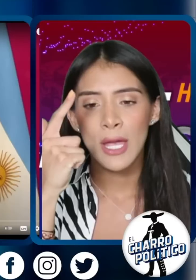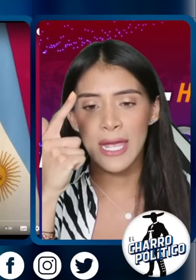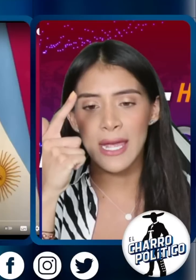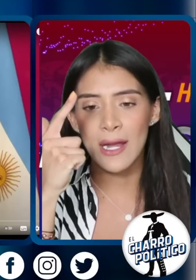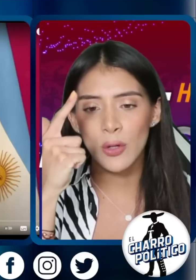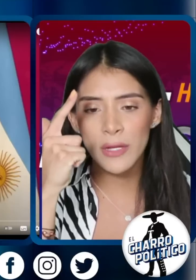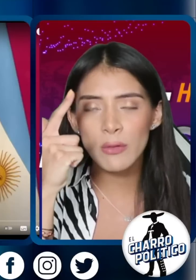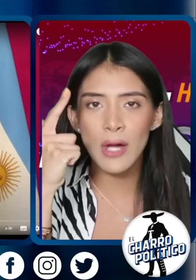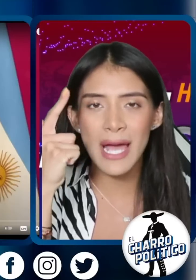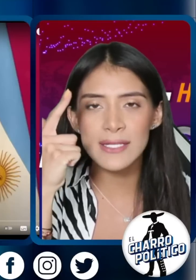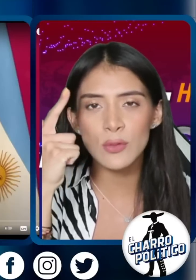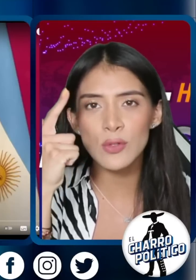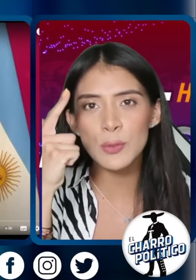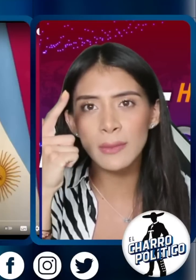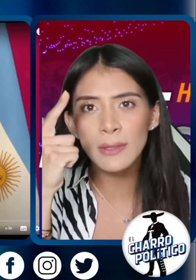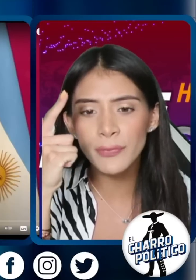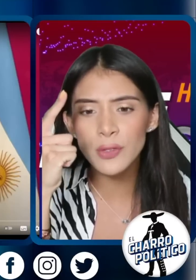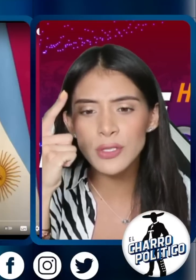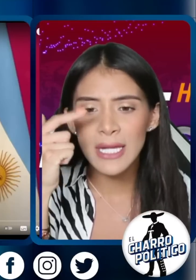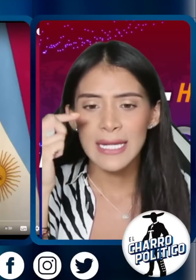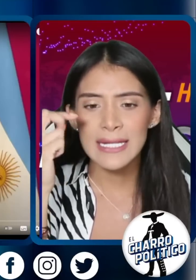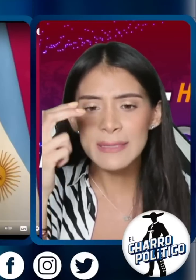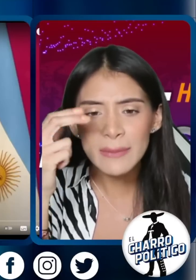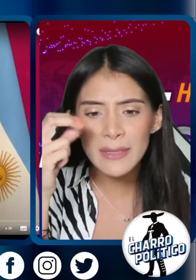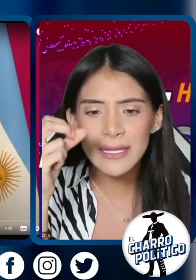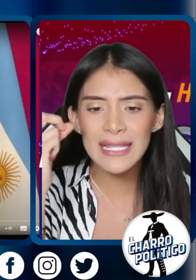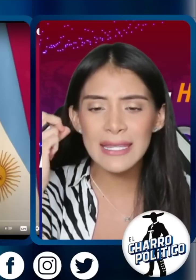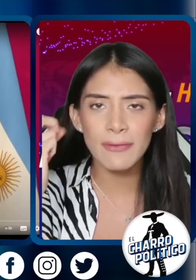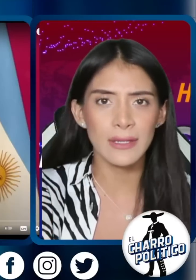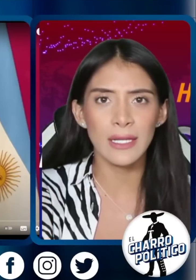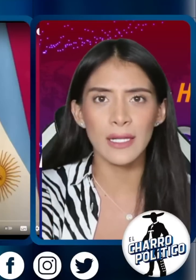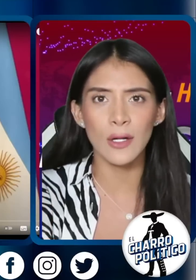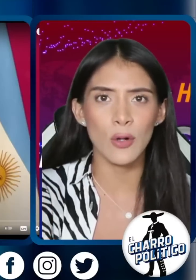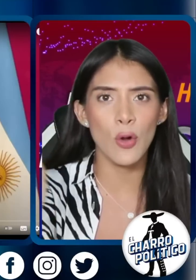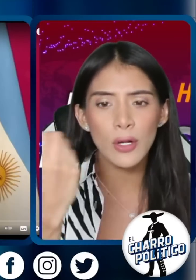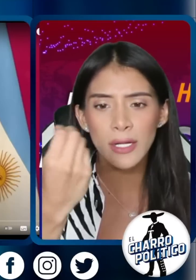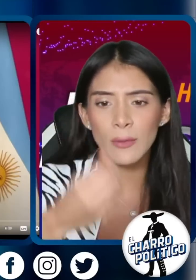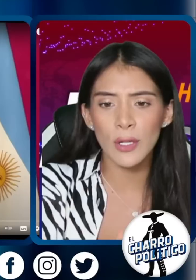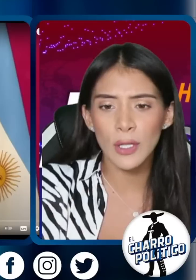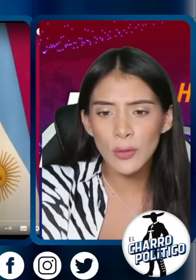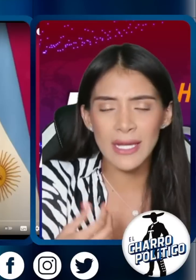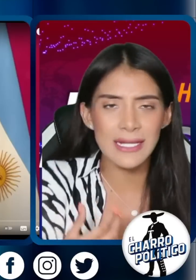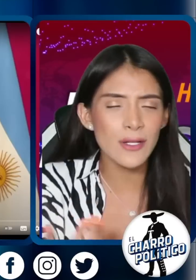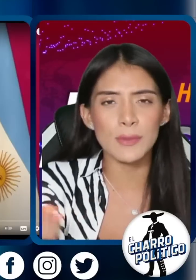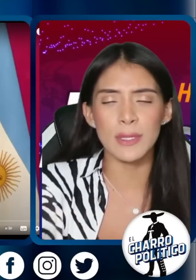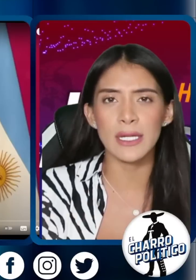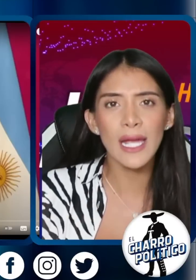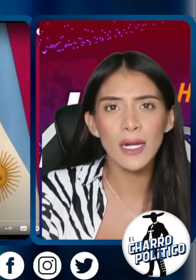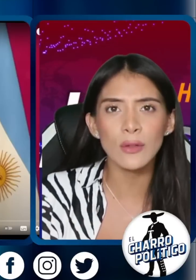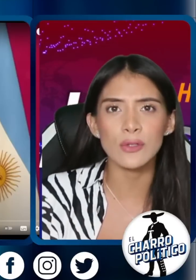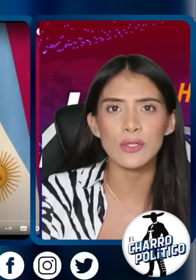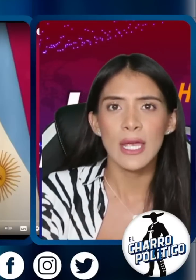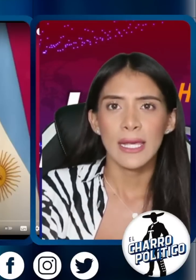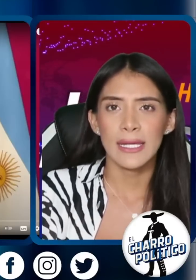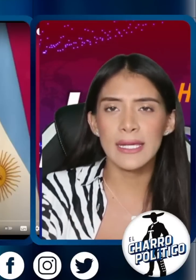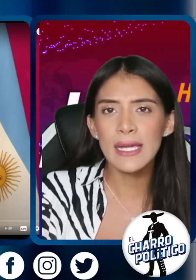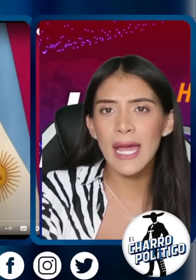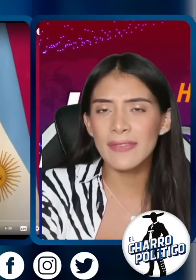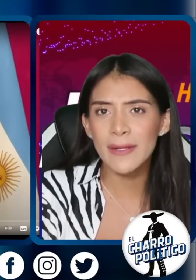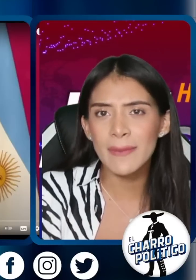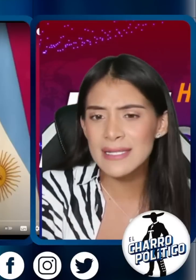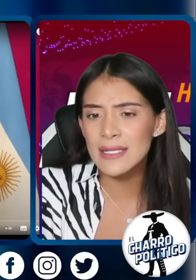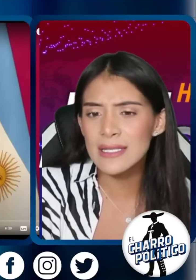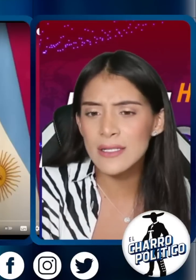lo dijo hace unos momentos y simplemente defender lo que bueno es de los mexicanos y